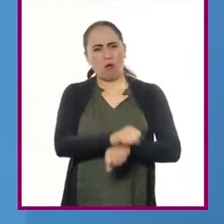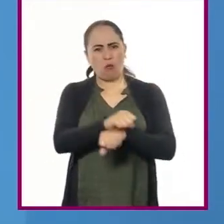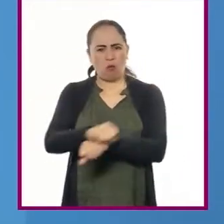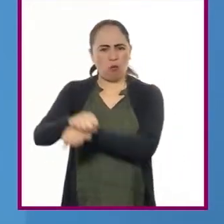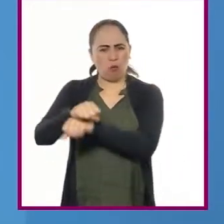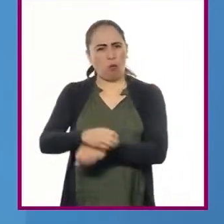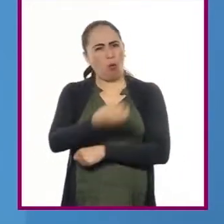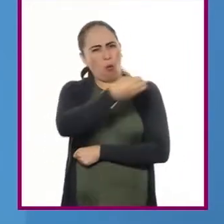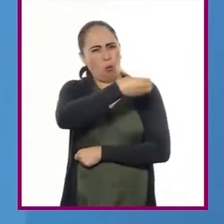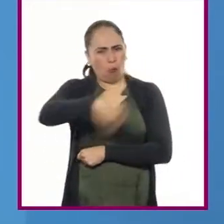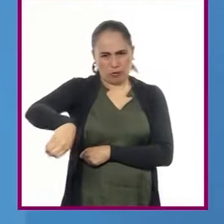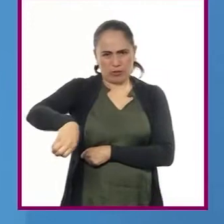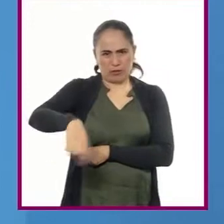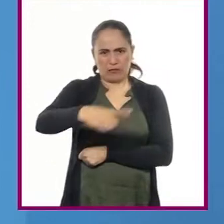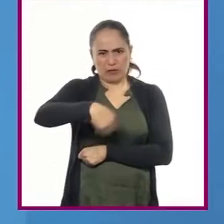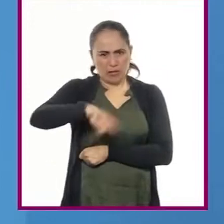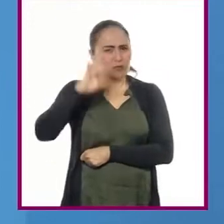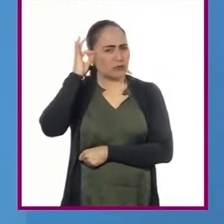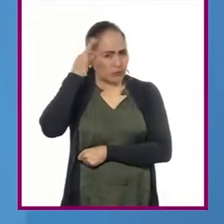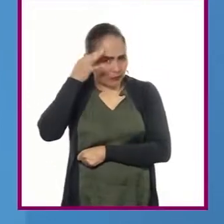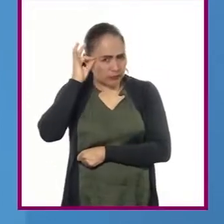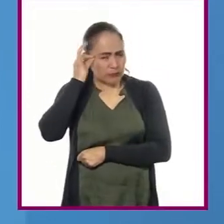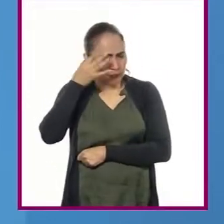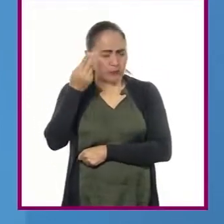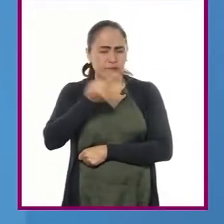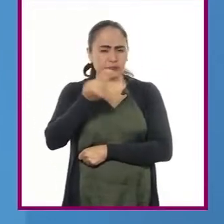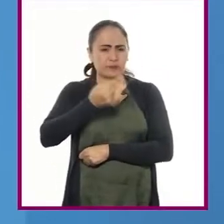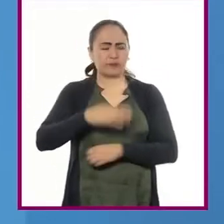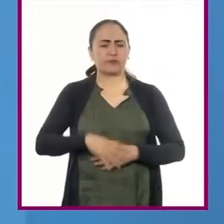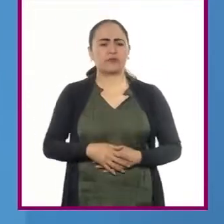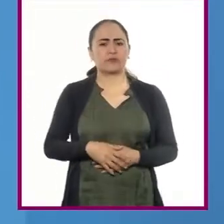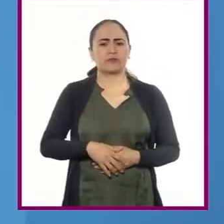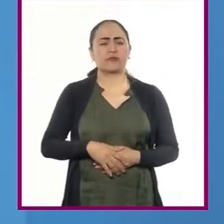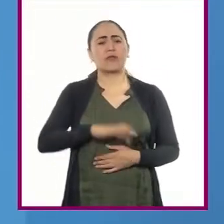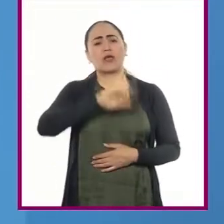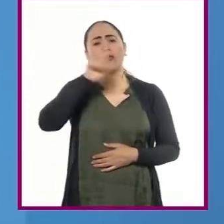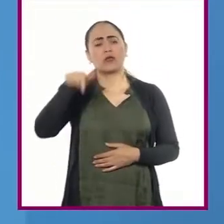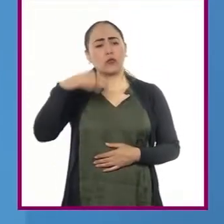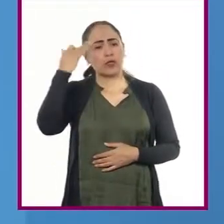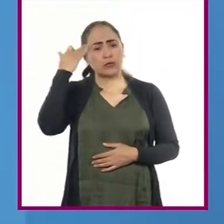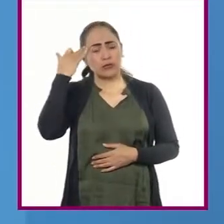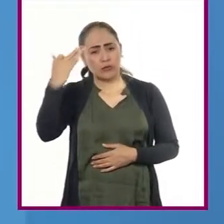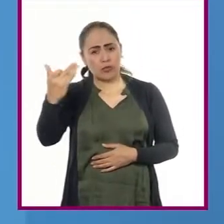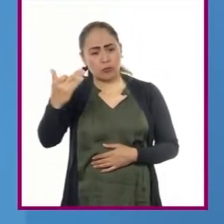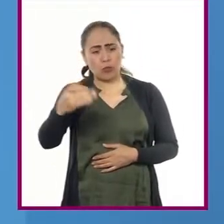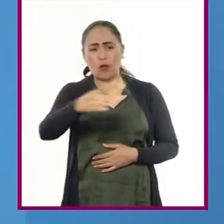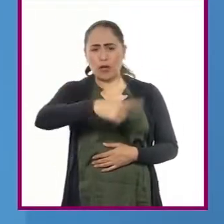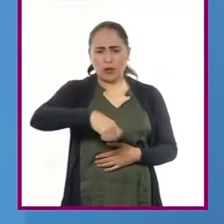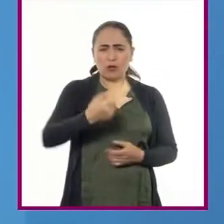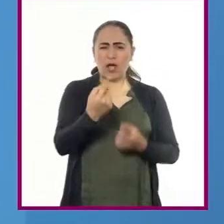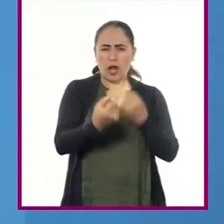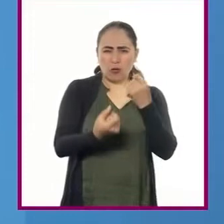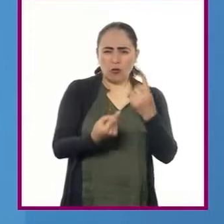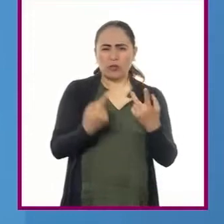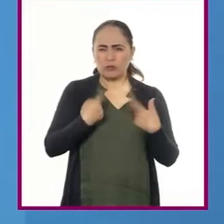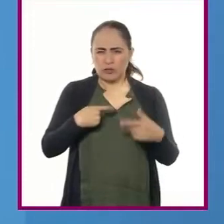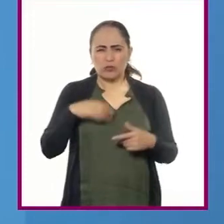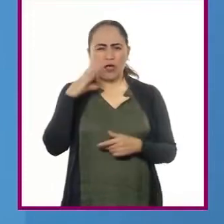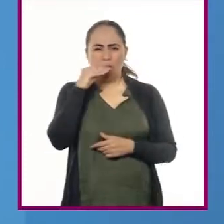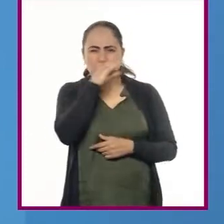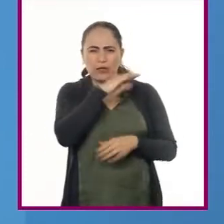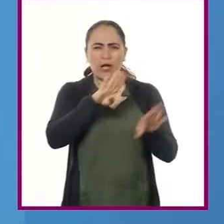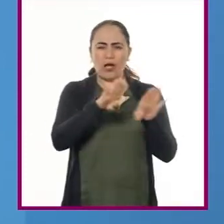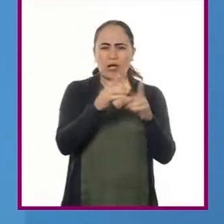ser empleados como esclavos. Después de un tiempo, algunos pocos lograron alcanzar la libertad, ya fuera